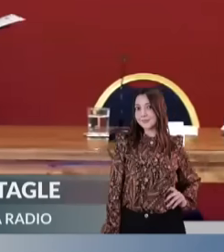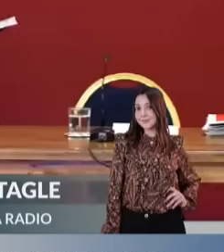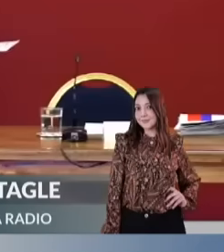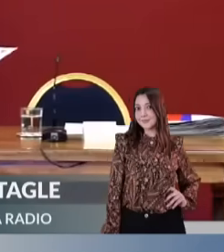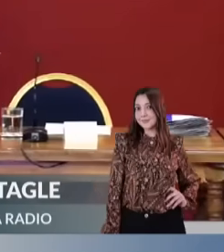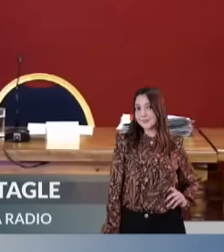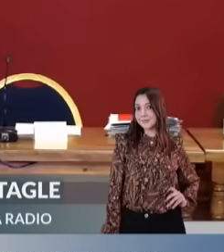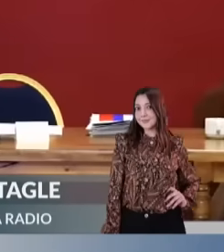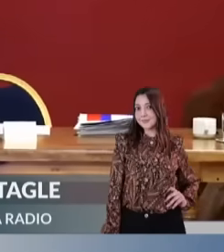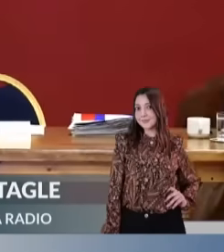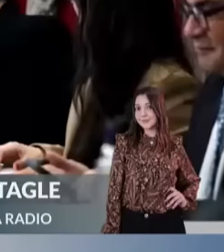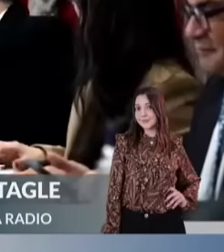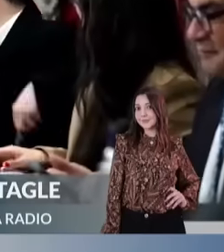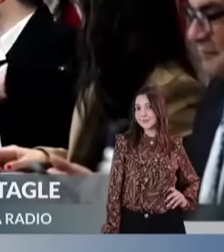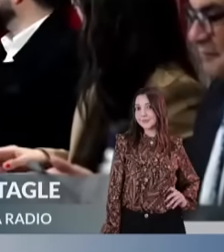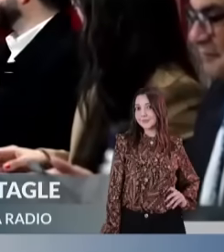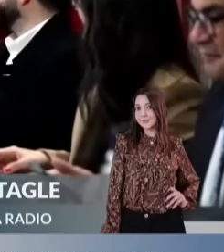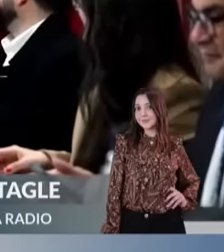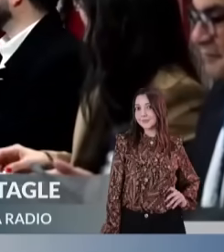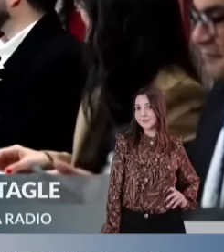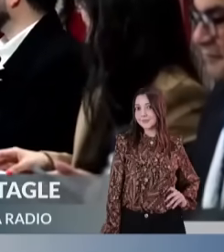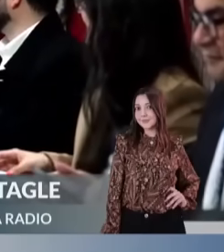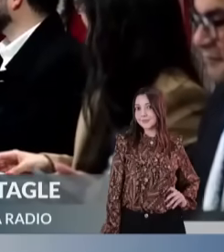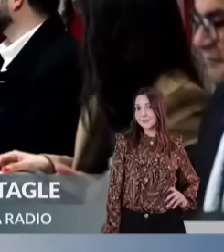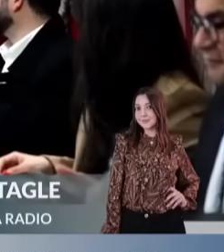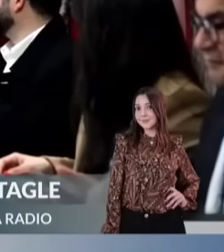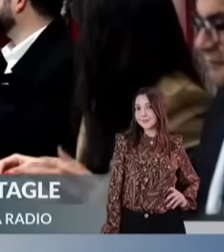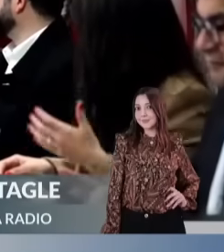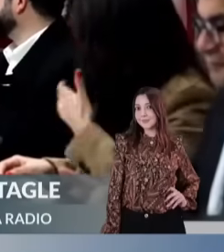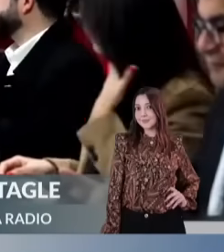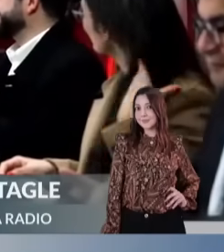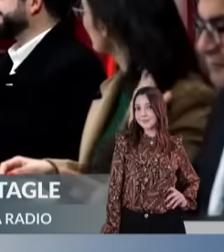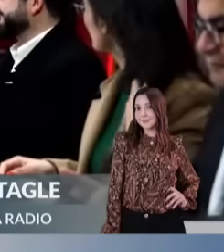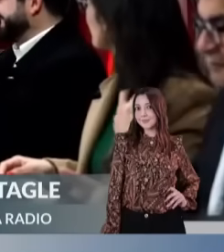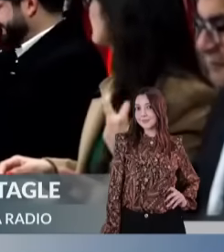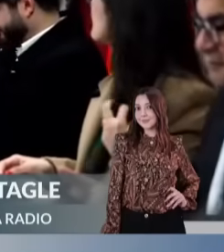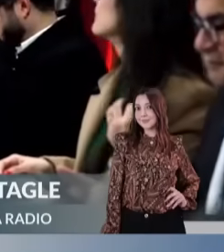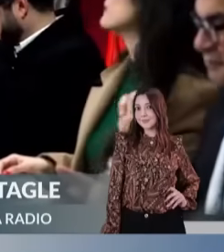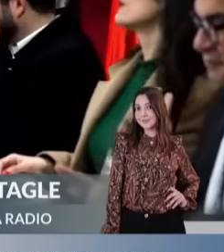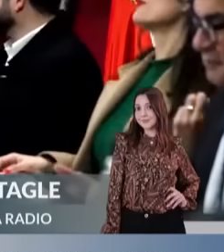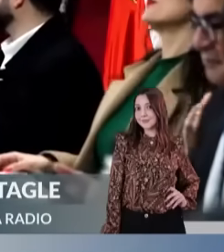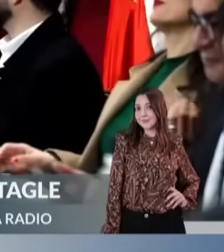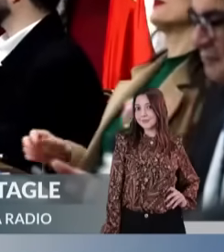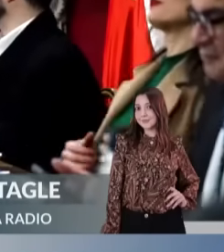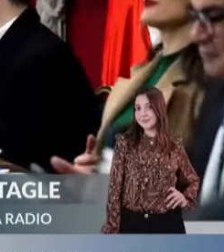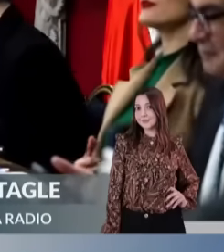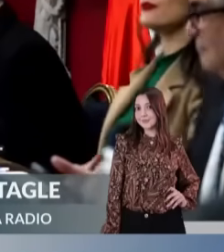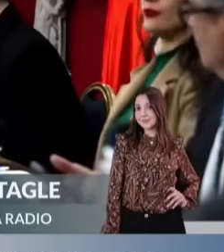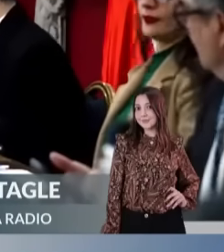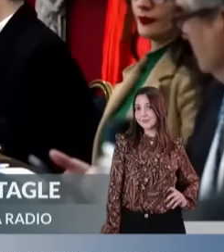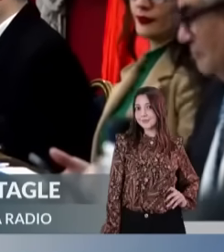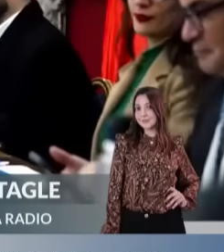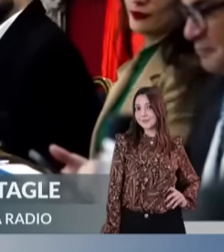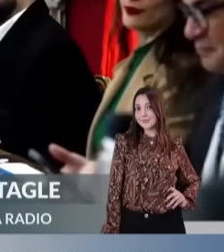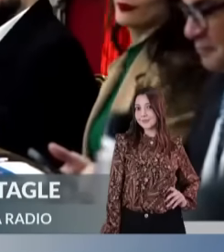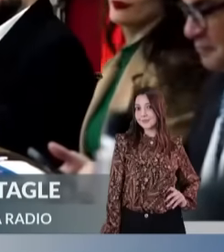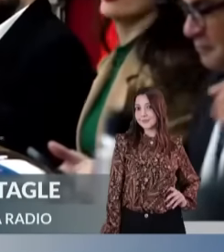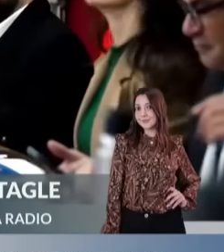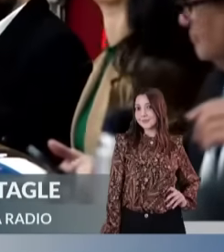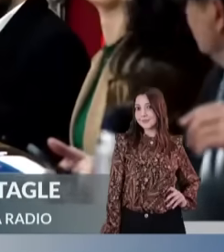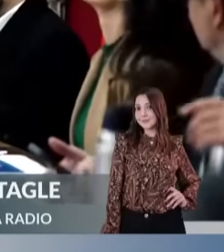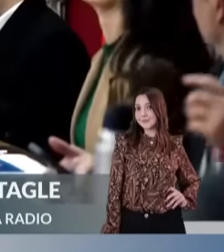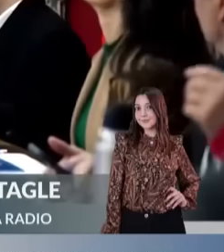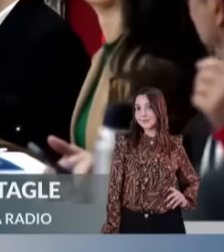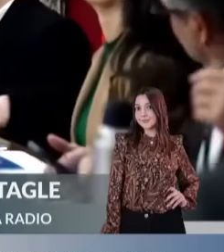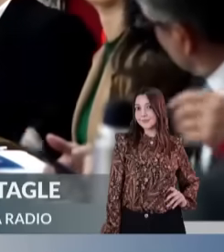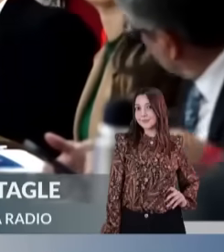no se necesita un curso, es todo el sentido común, absolutamente. También es de sentido común que no les entreguen toda la plata al comienzo y ahí se verá